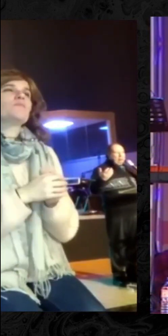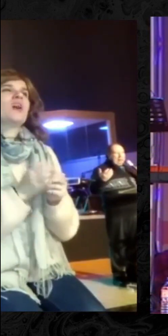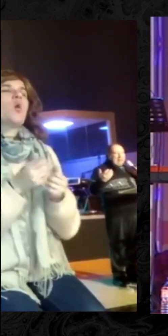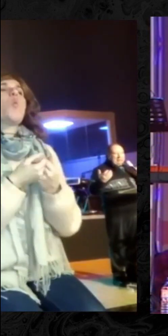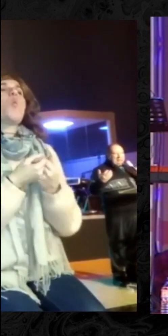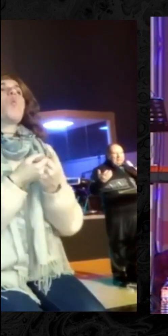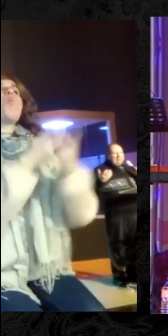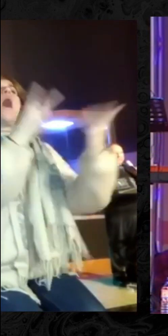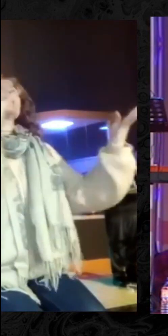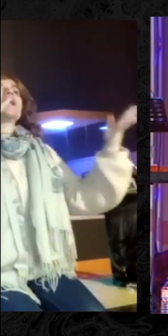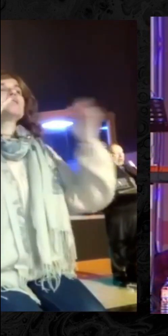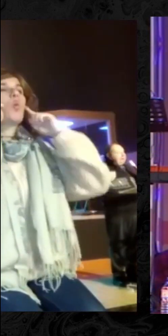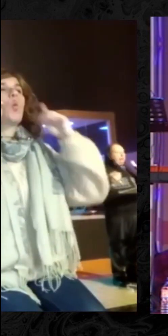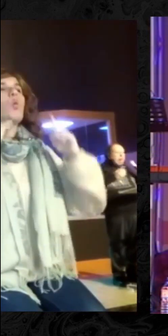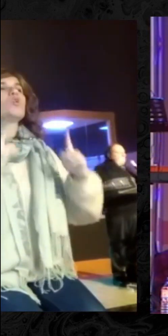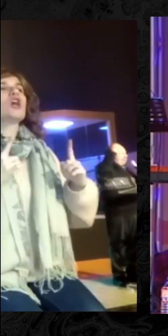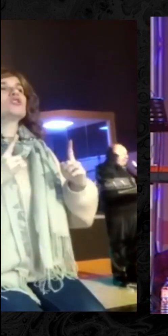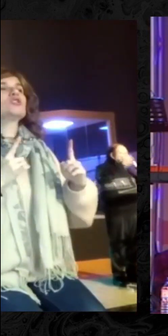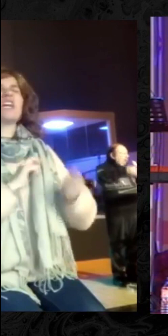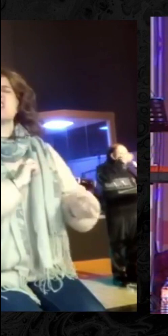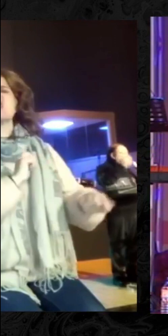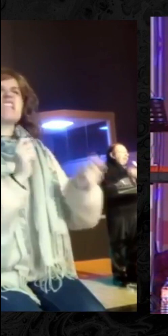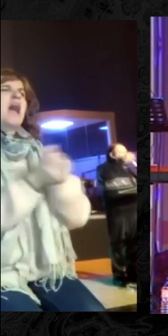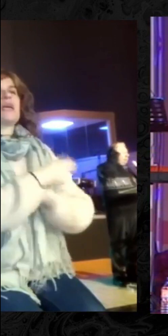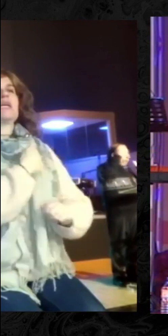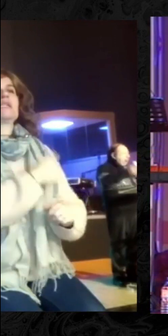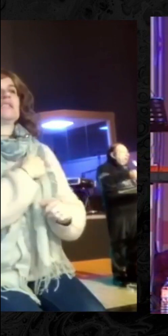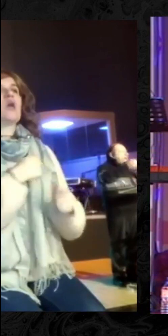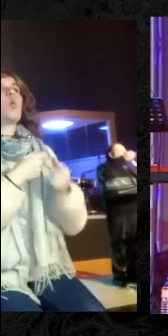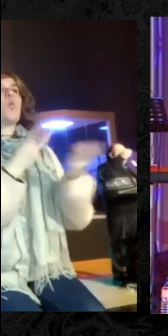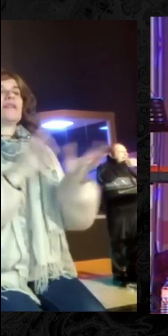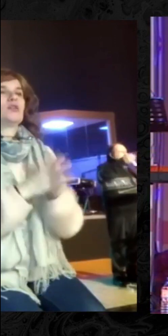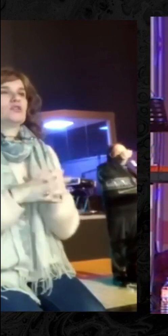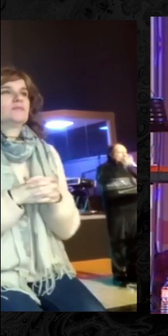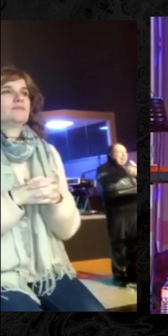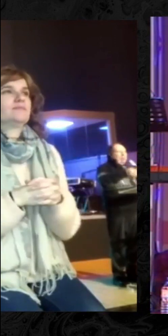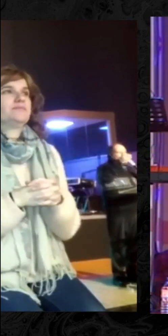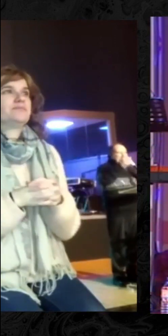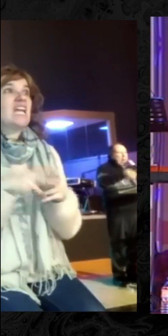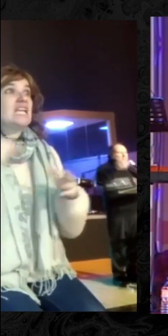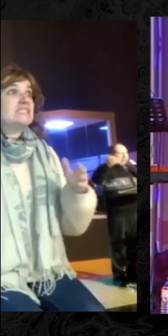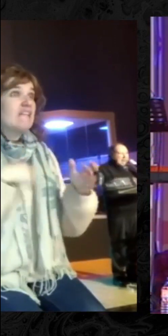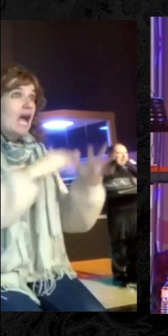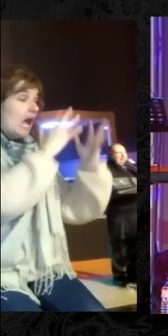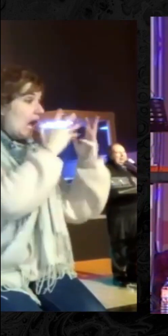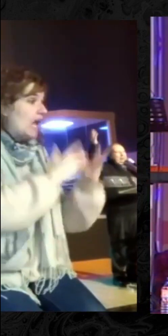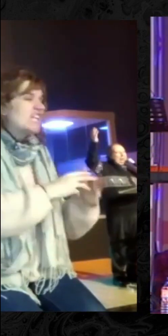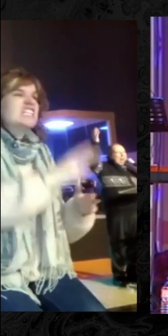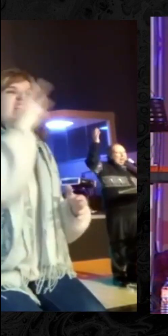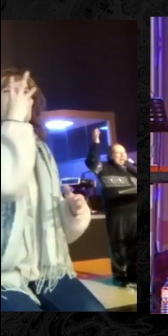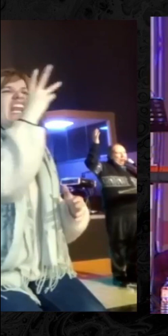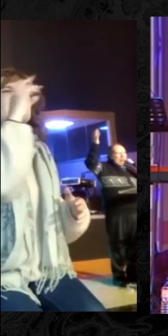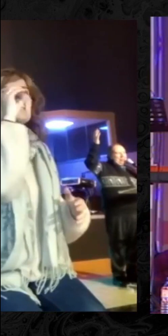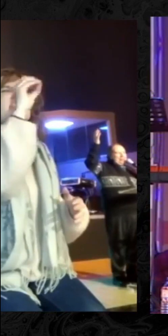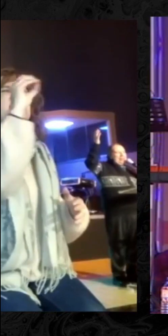en la actualidad hay datos 300.000 judíos han afectado a Jesús como Mesías dar un